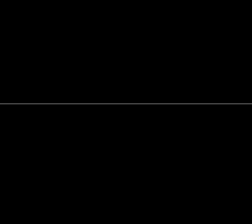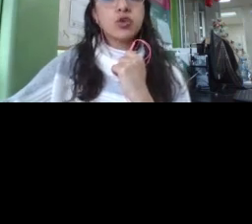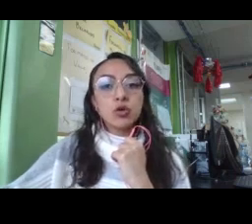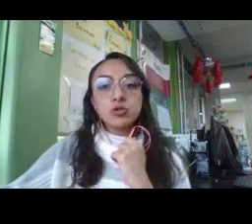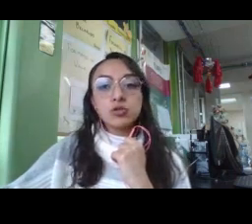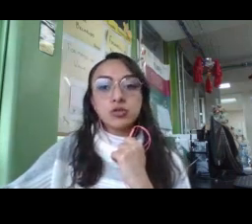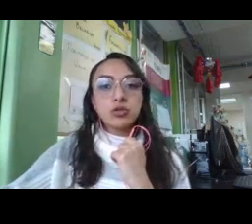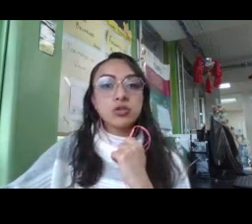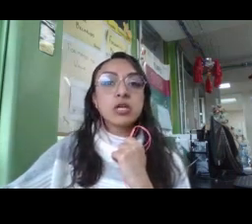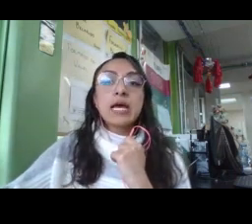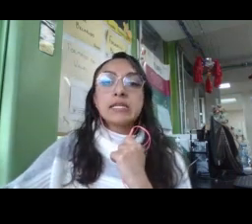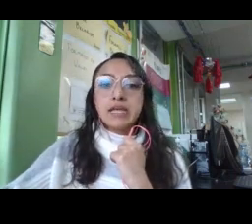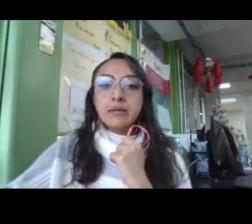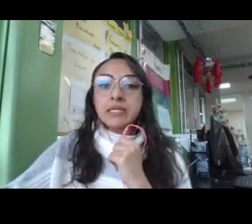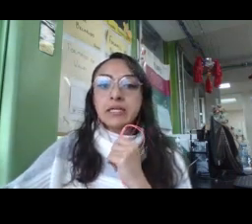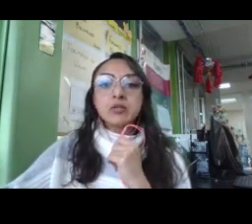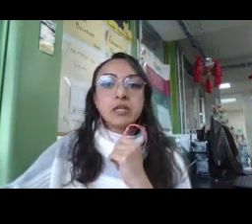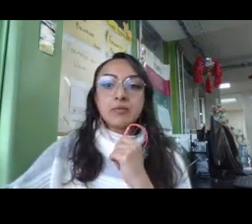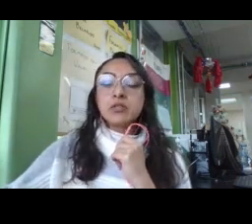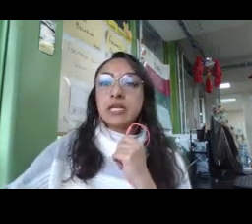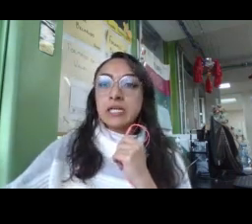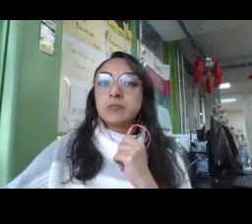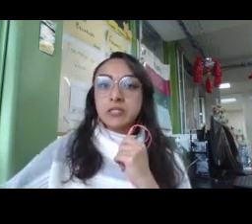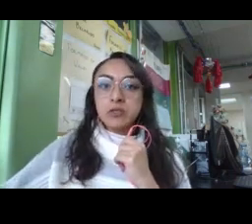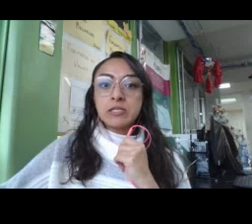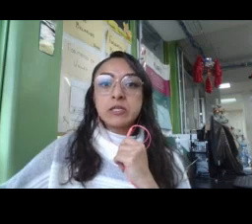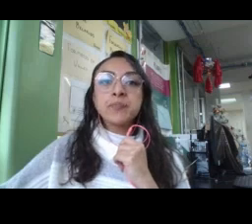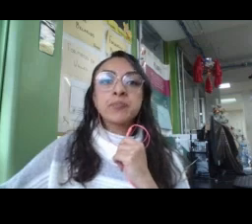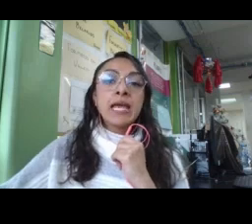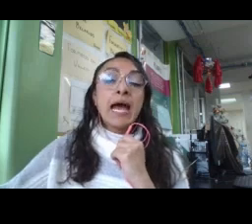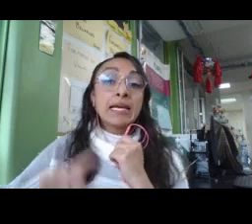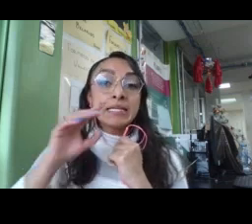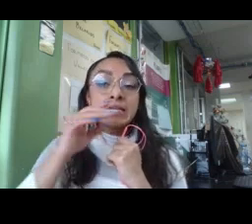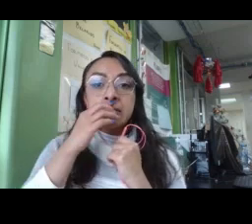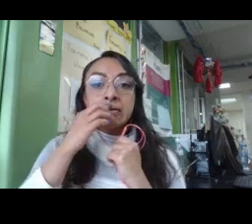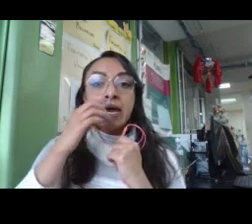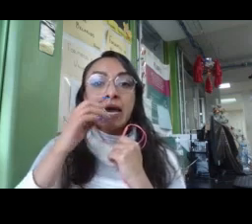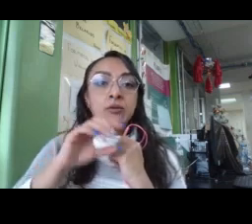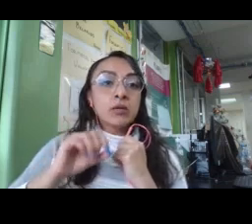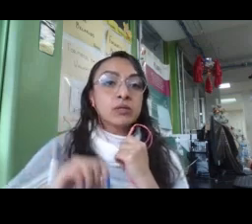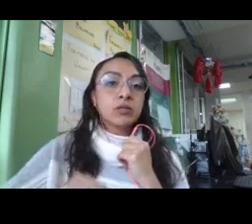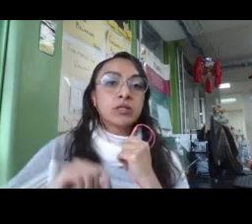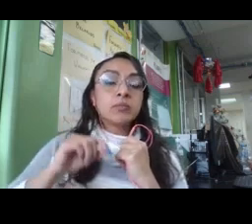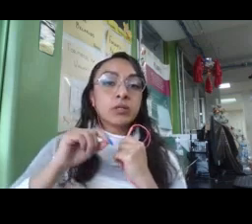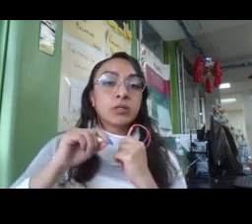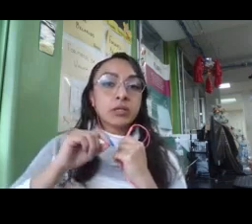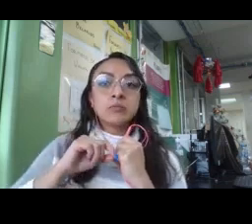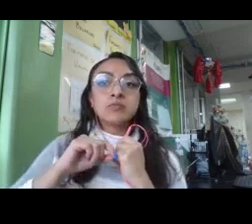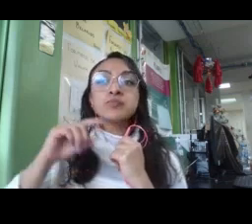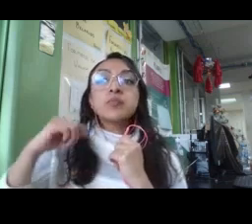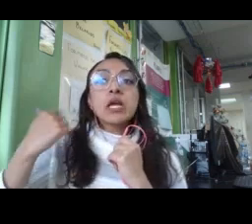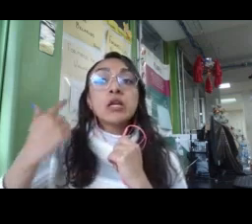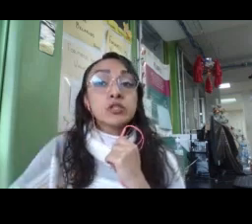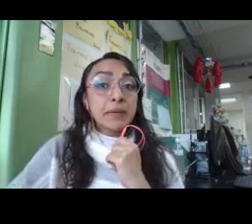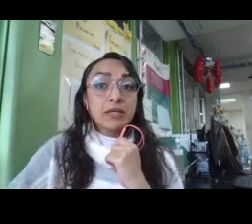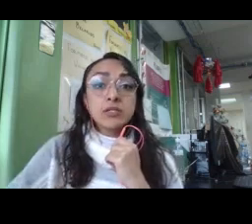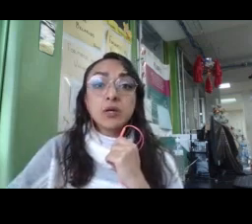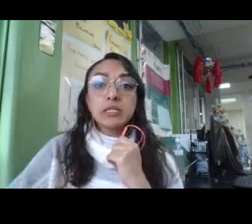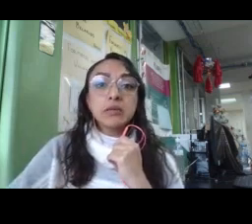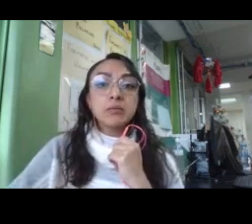escribir o todos los sordos saben leer los labios de las personas. Aquí también hay una cuestión importante.